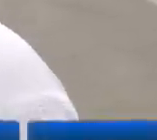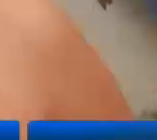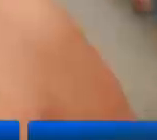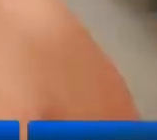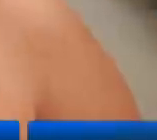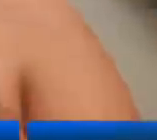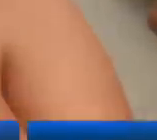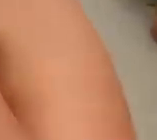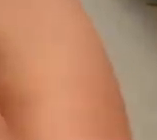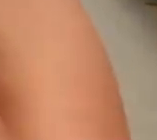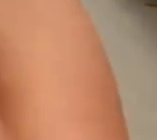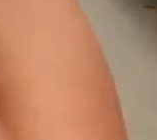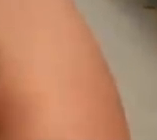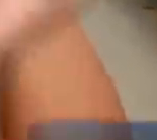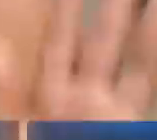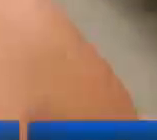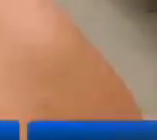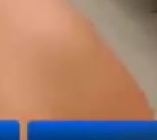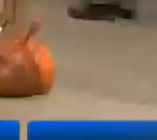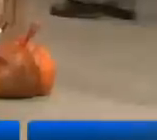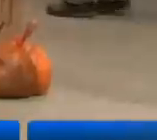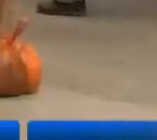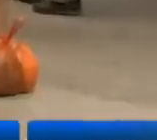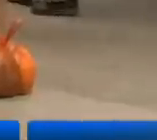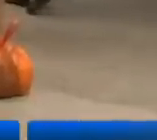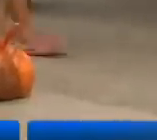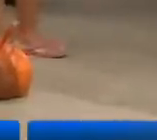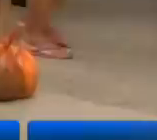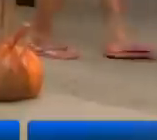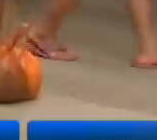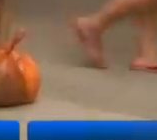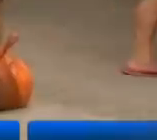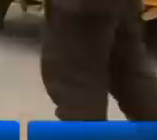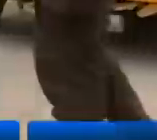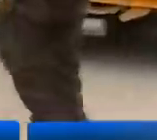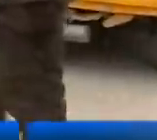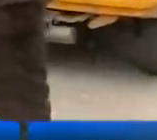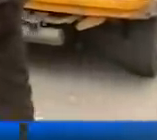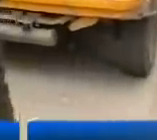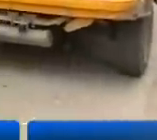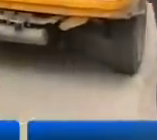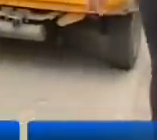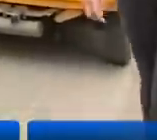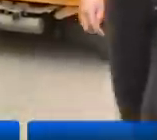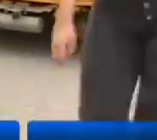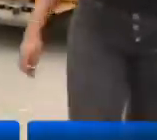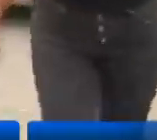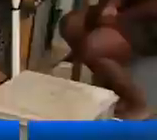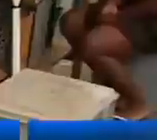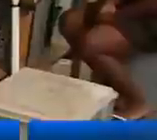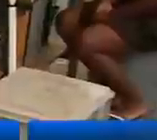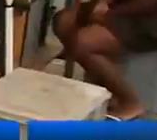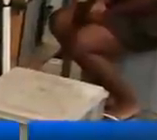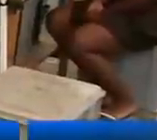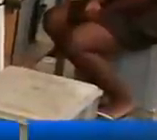Aquí tengo mascarilla. Aquí en el carro. Que cada día hay más desobediencia, lamenta Brigitte. Ella, que vive en la cooperativa Sergio Toral, que está situada en uno de los puntos más críticos